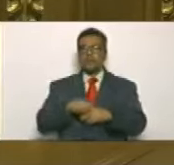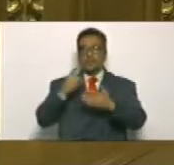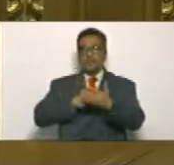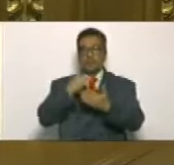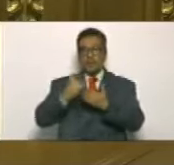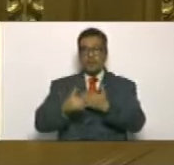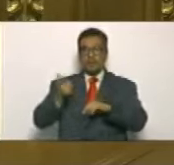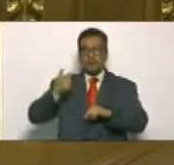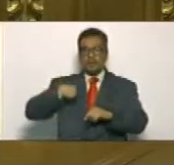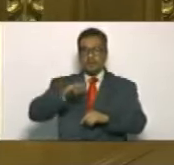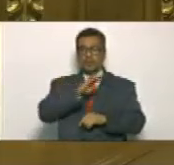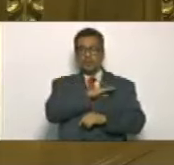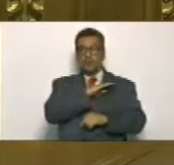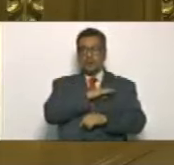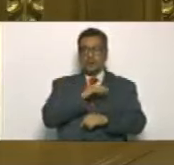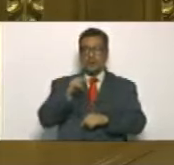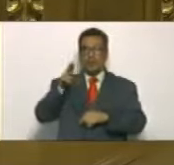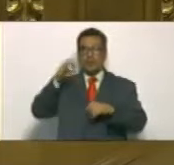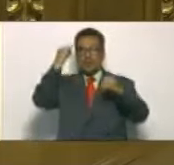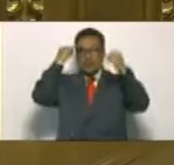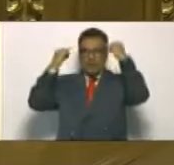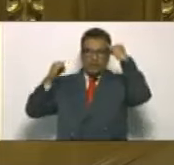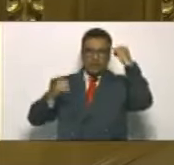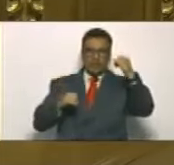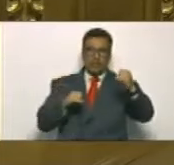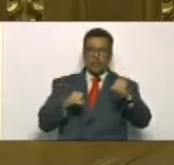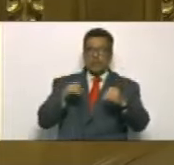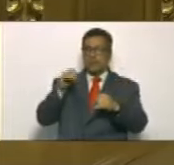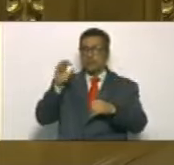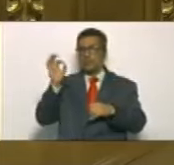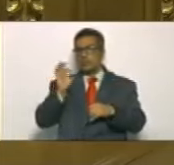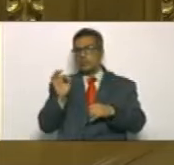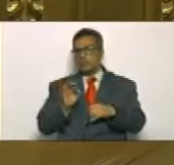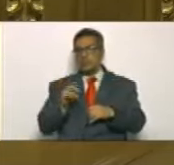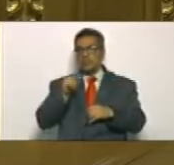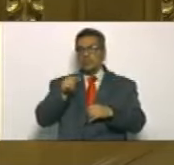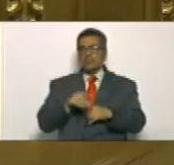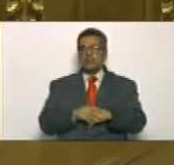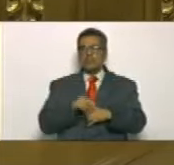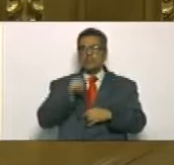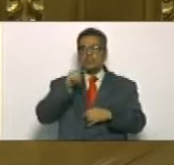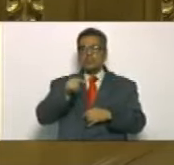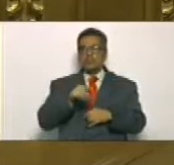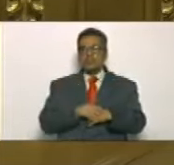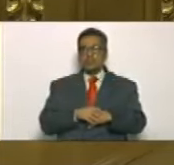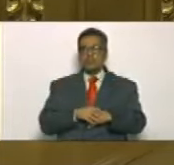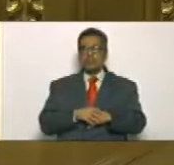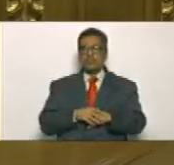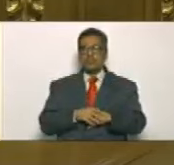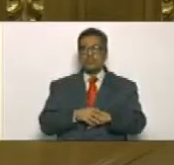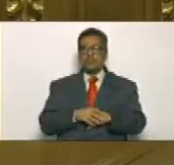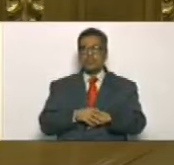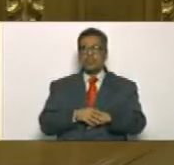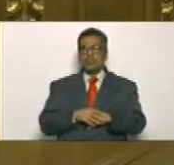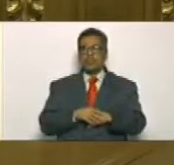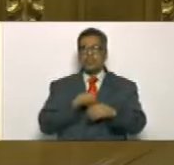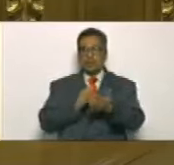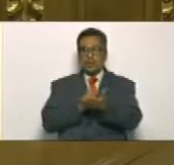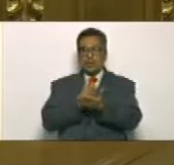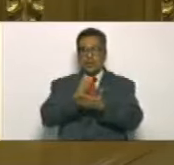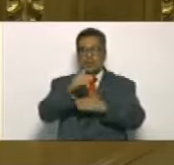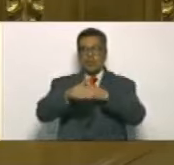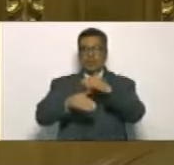proyecto, no es una idea, no es una aventura. Por eso son